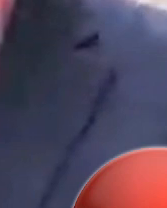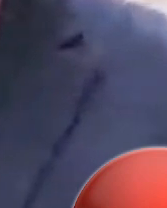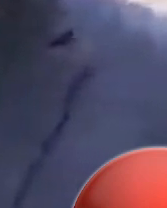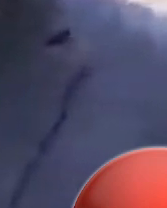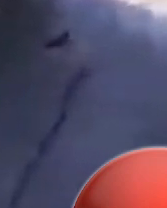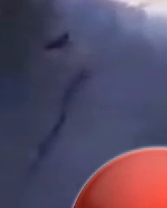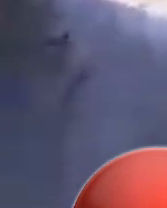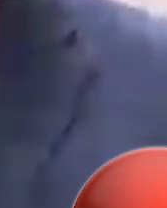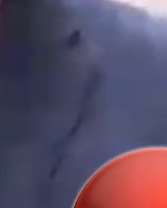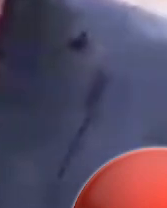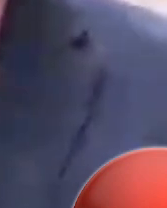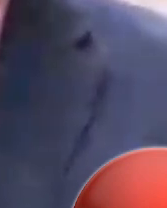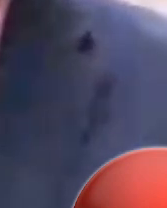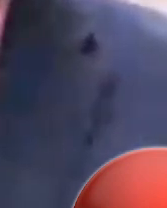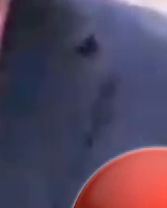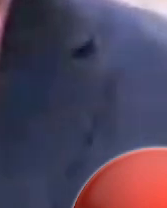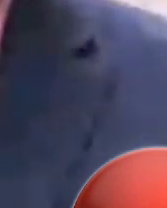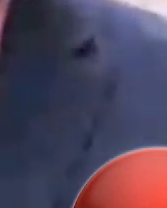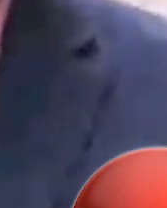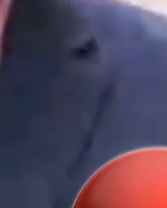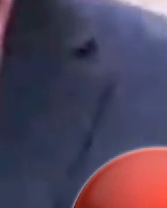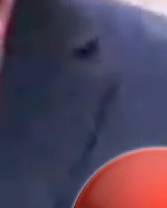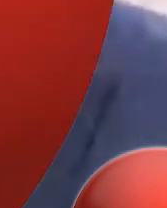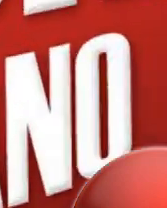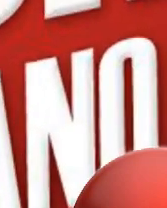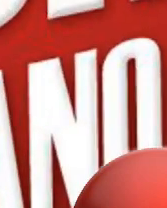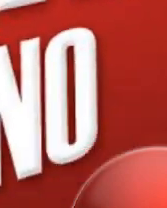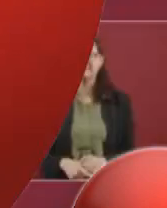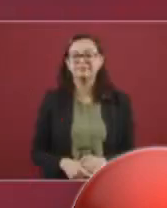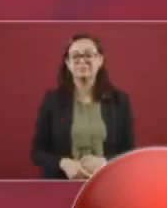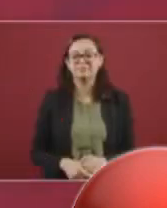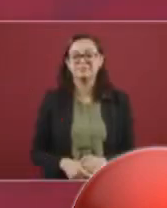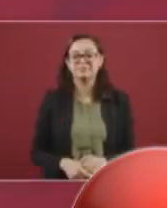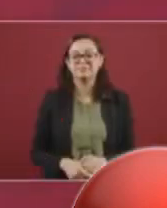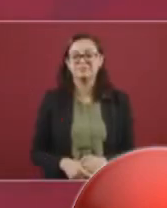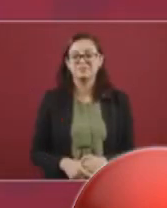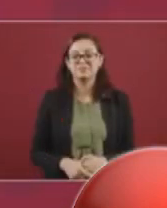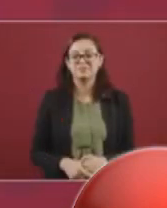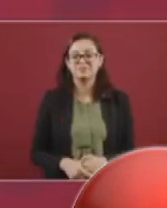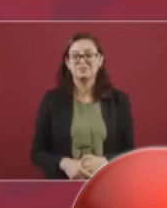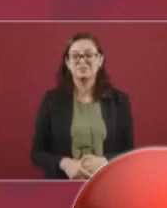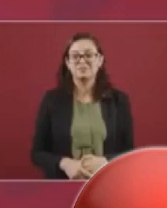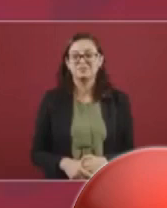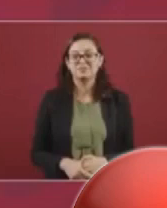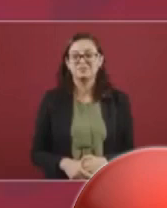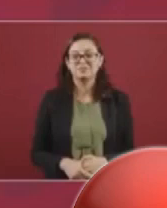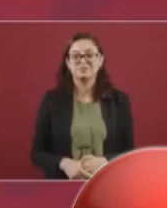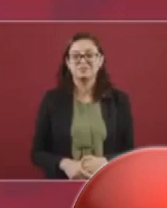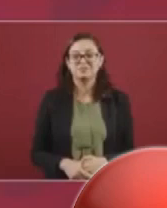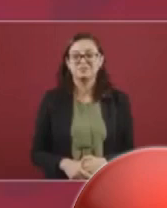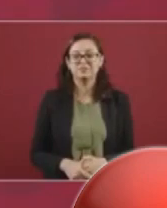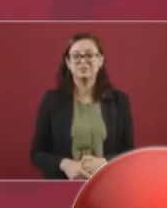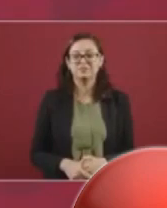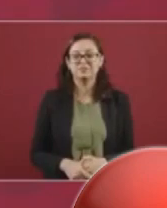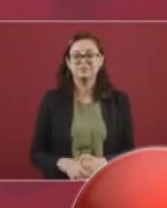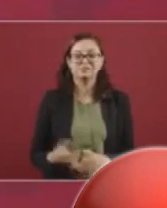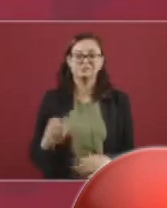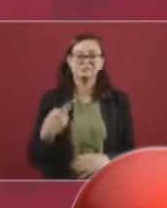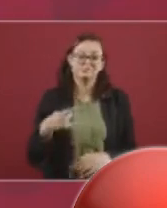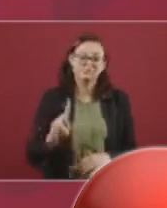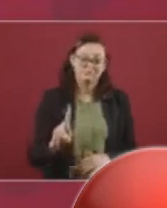grito limpio, le hace la pregunta al presidente. Pero ahí está en el